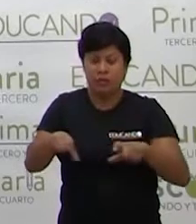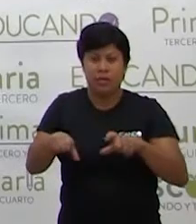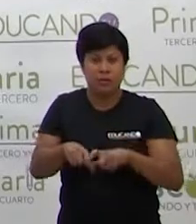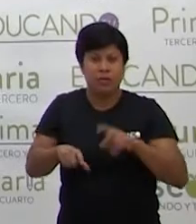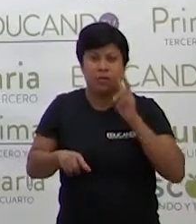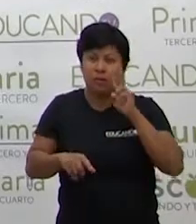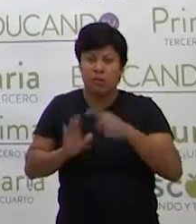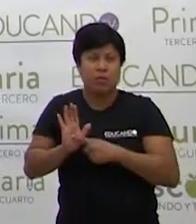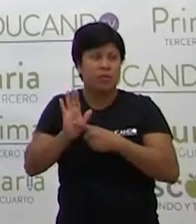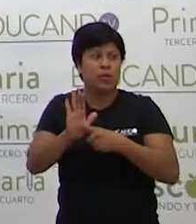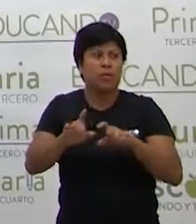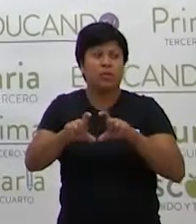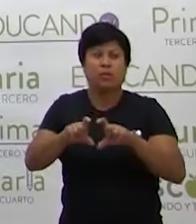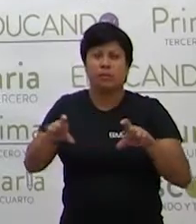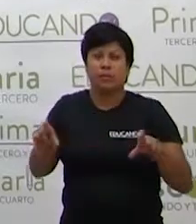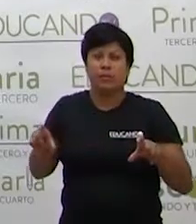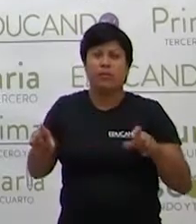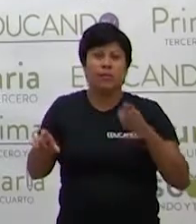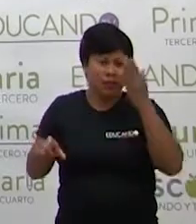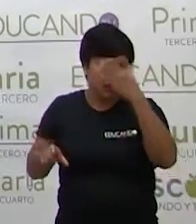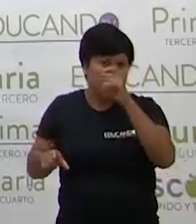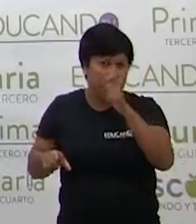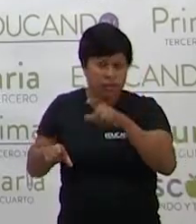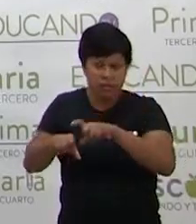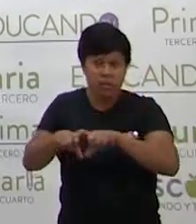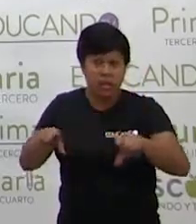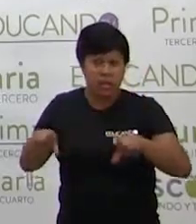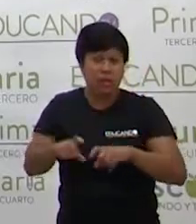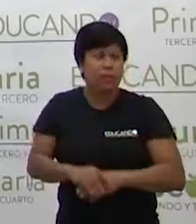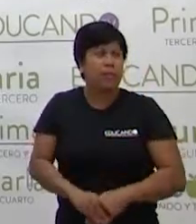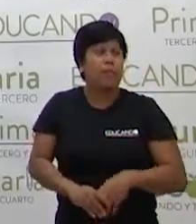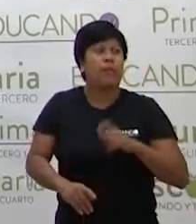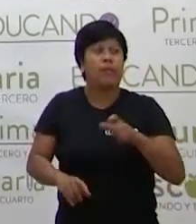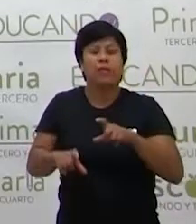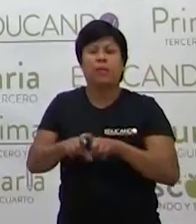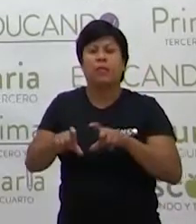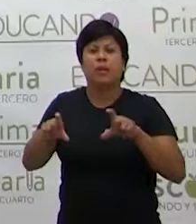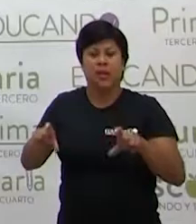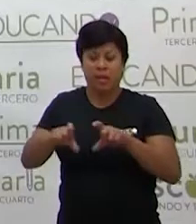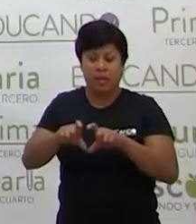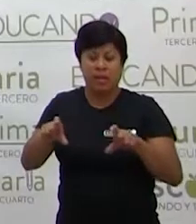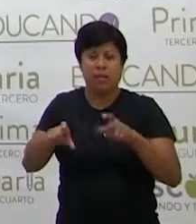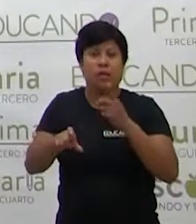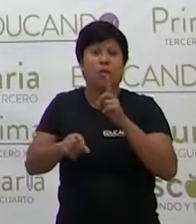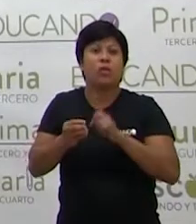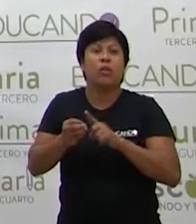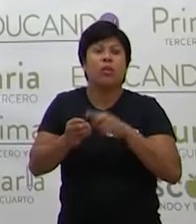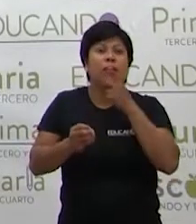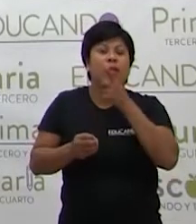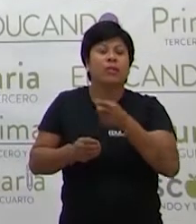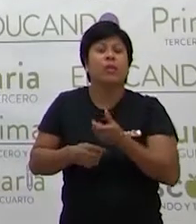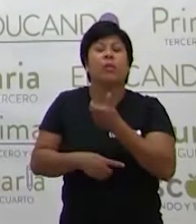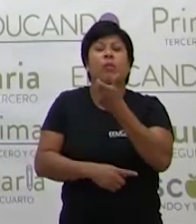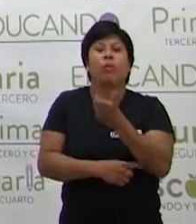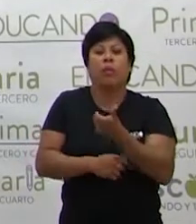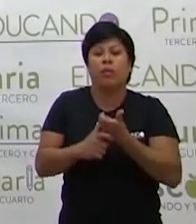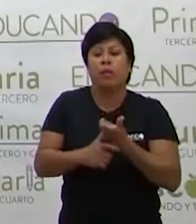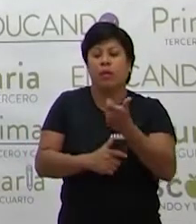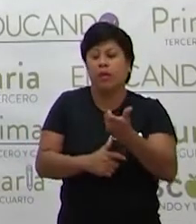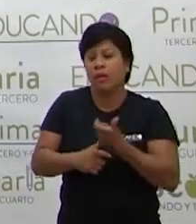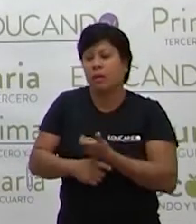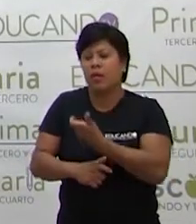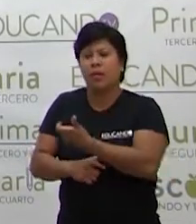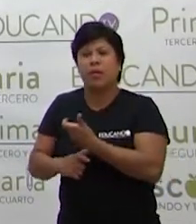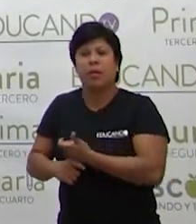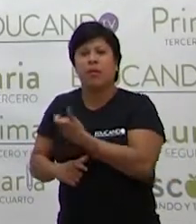a mostrar los cheques. Sí sabes que es un cheque, ¿verdad? Es un papelito donde dice cuánto le pagan o